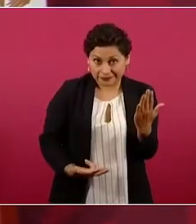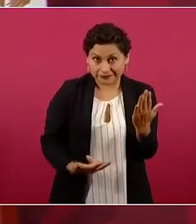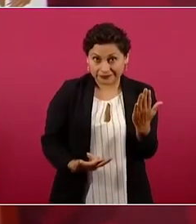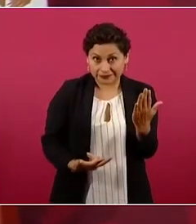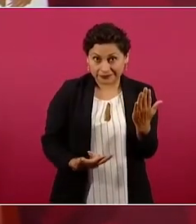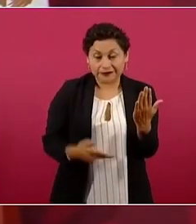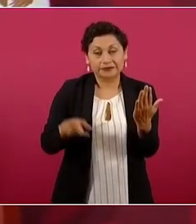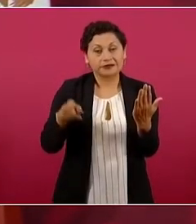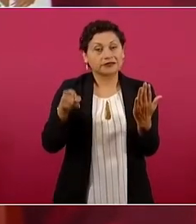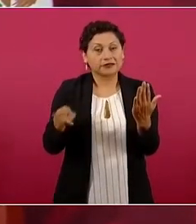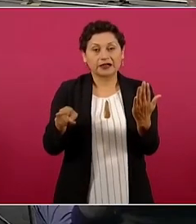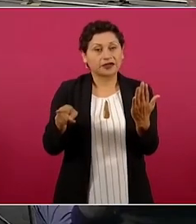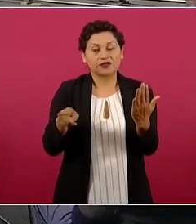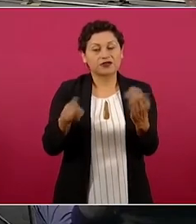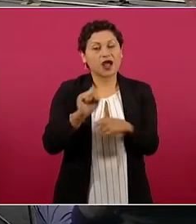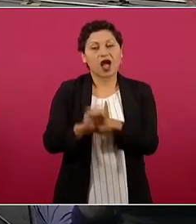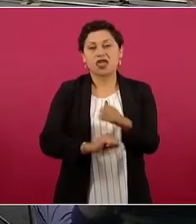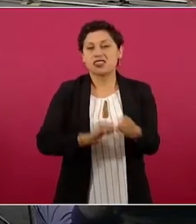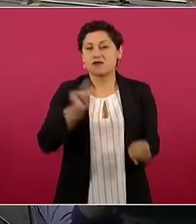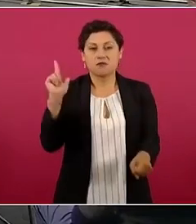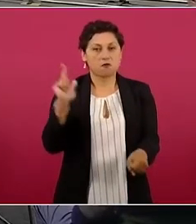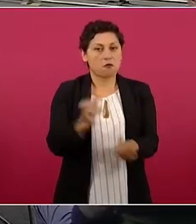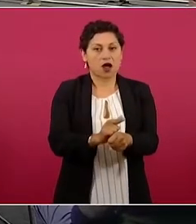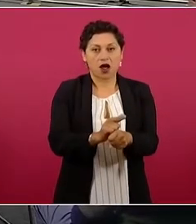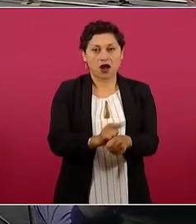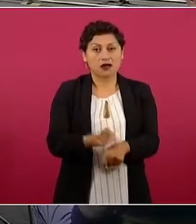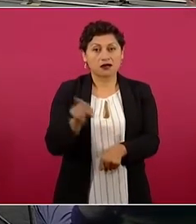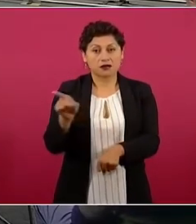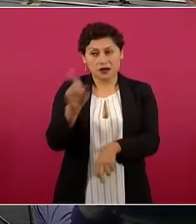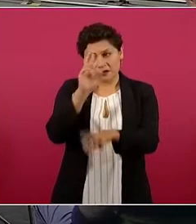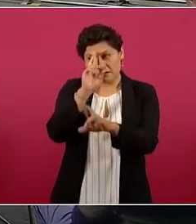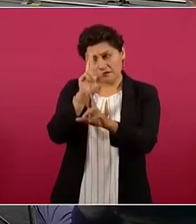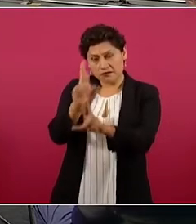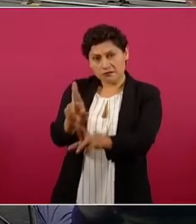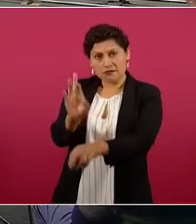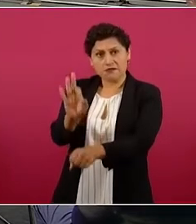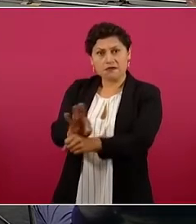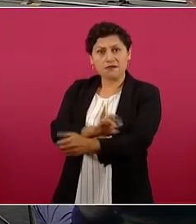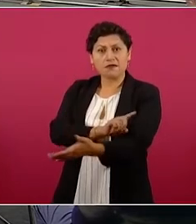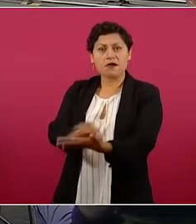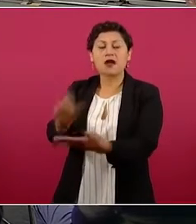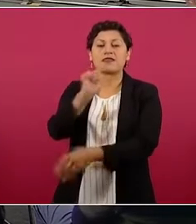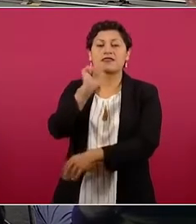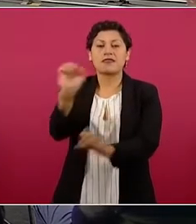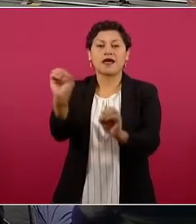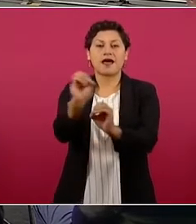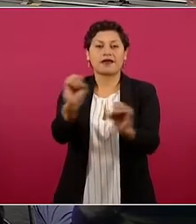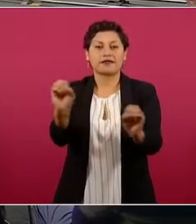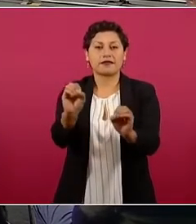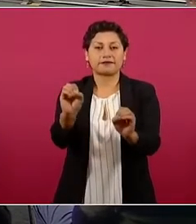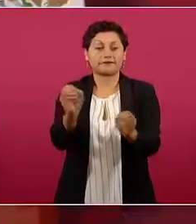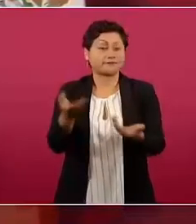son bestias que no merecen ninguna consideración. Amén.